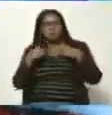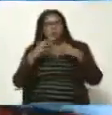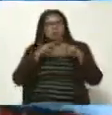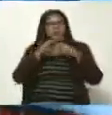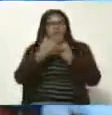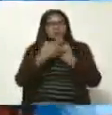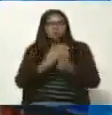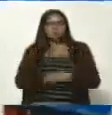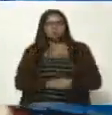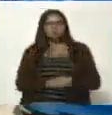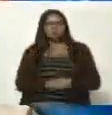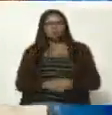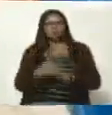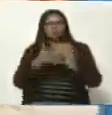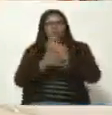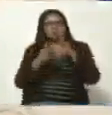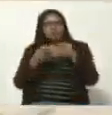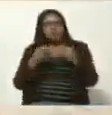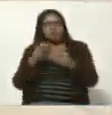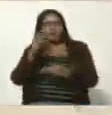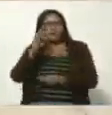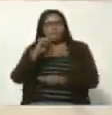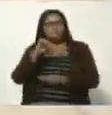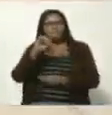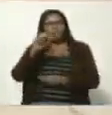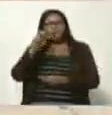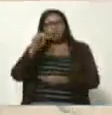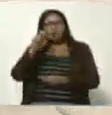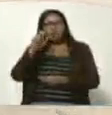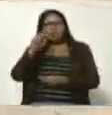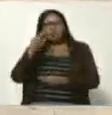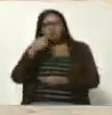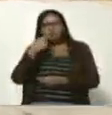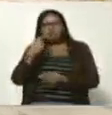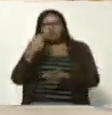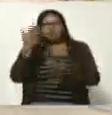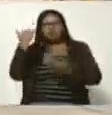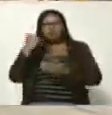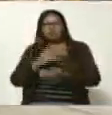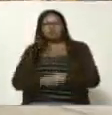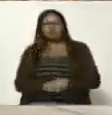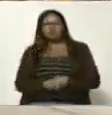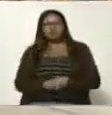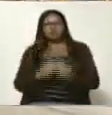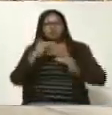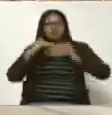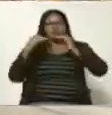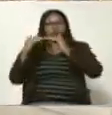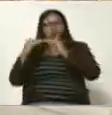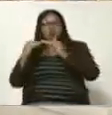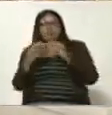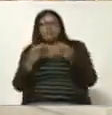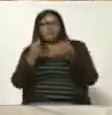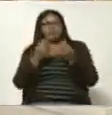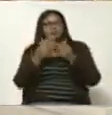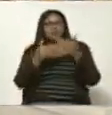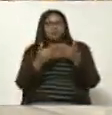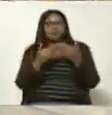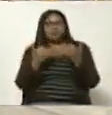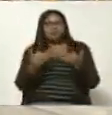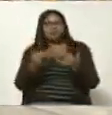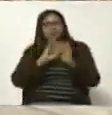situación, sobre todo la de Monómeros? Bueno, Monómeros siempre, como te lo dije anteriormente, ha sido un estabilizador de los precios del mercado de los